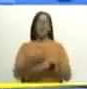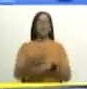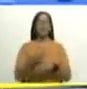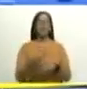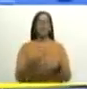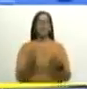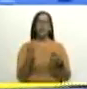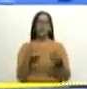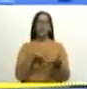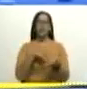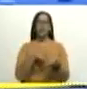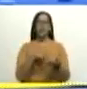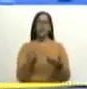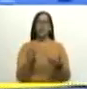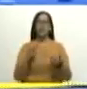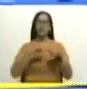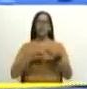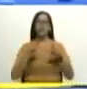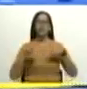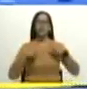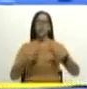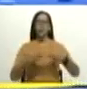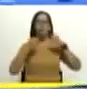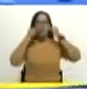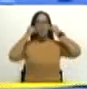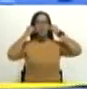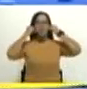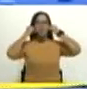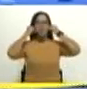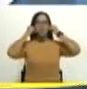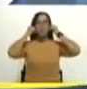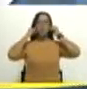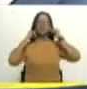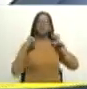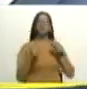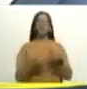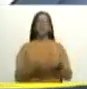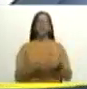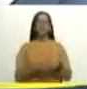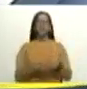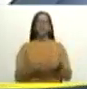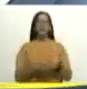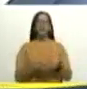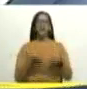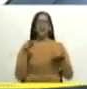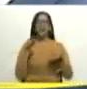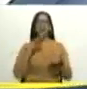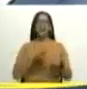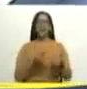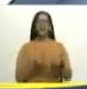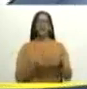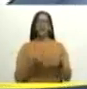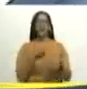nuevos que traigan tecnología? ¿Verdad? Y